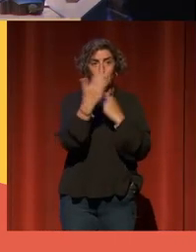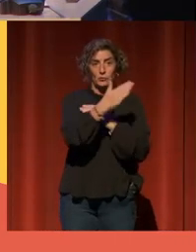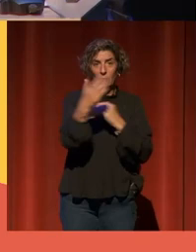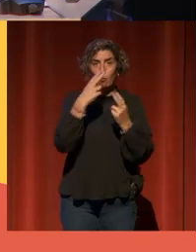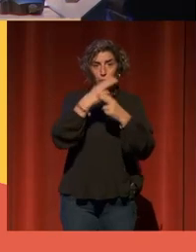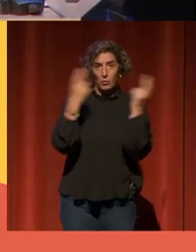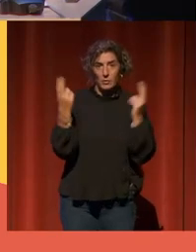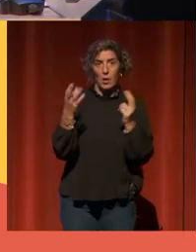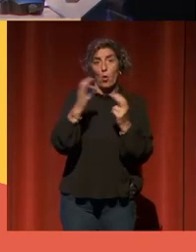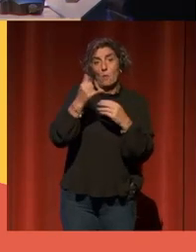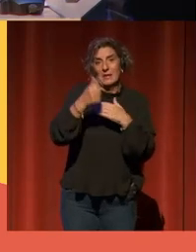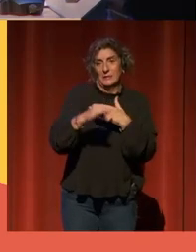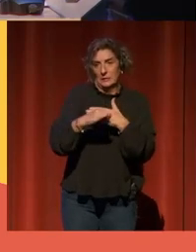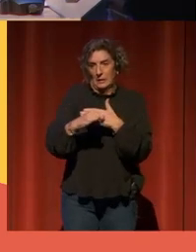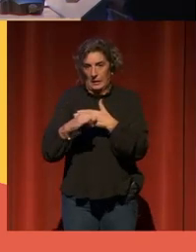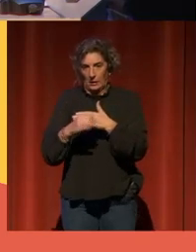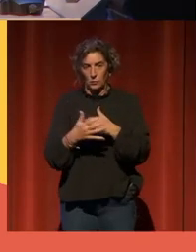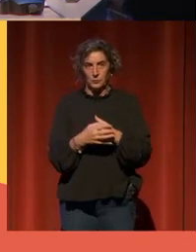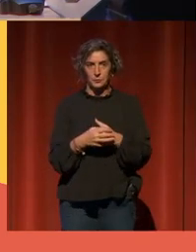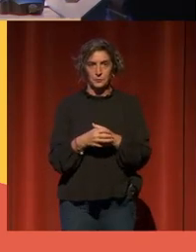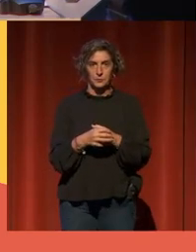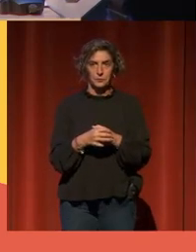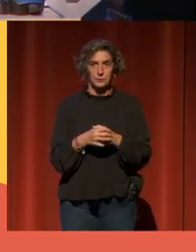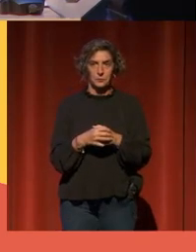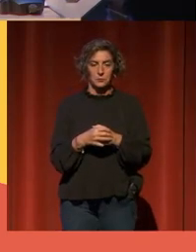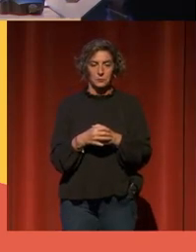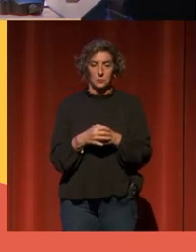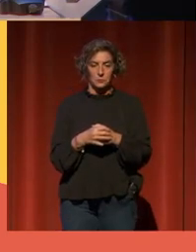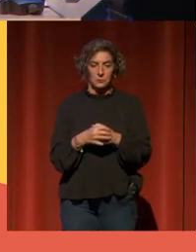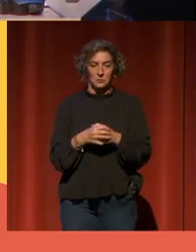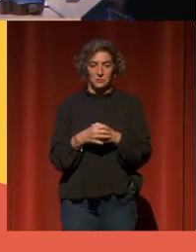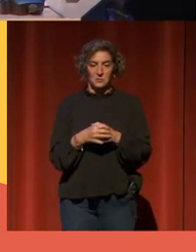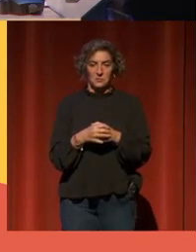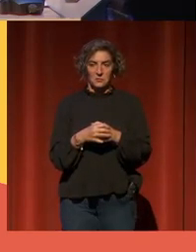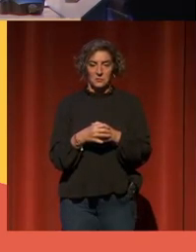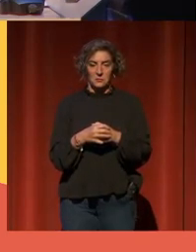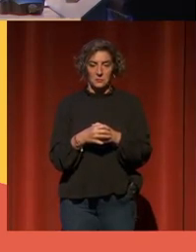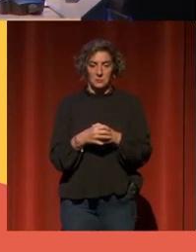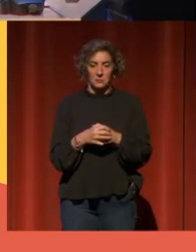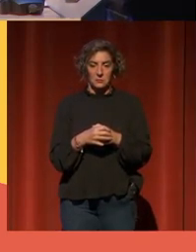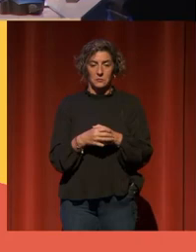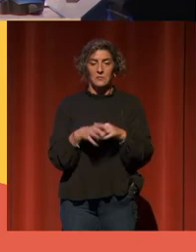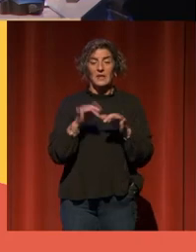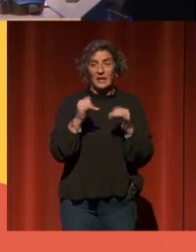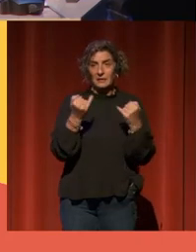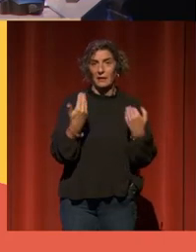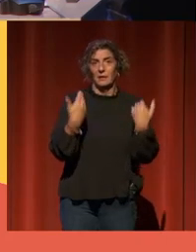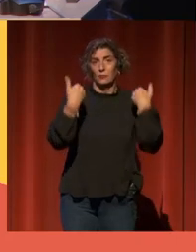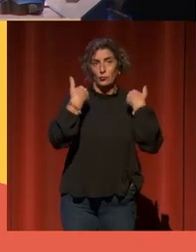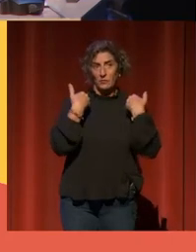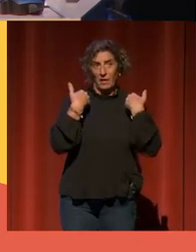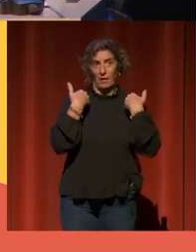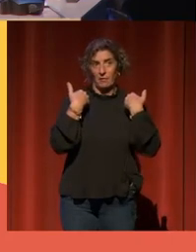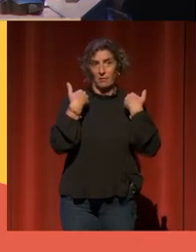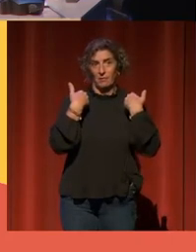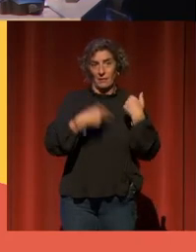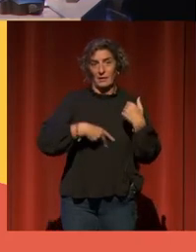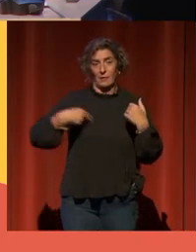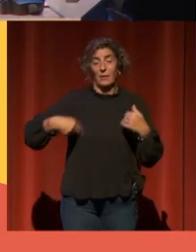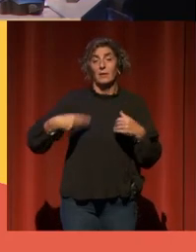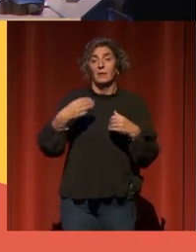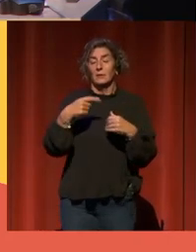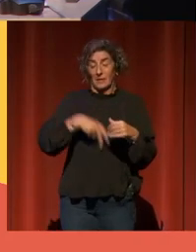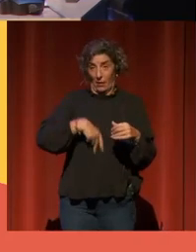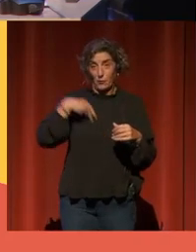equivalente más cercano que tengan responsabilidades nacionales para el servicio público de